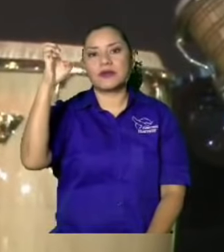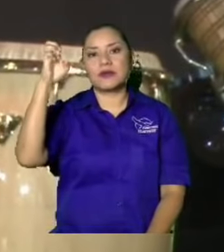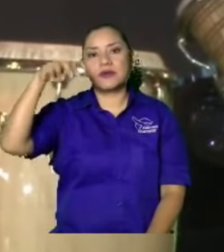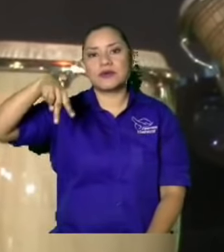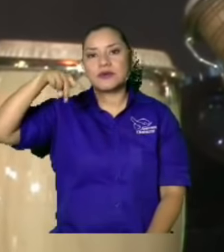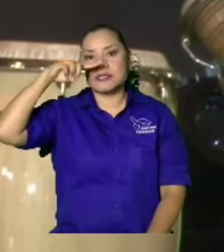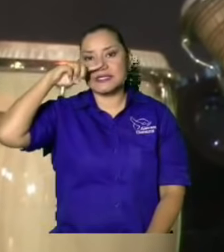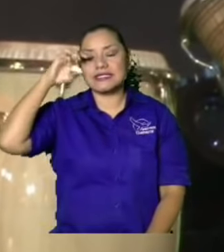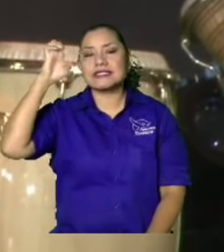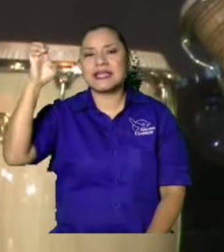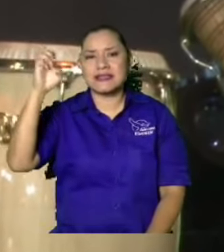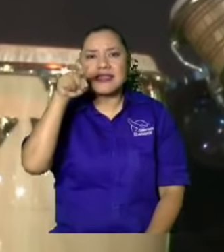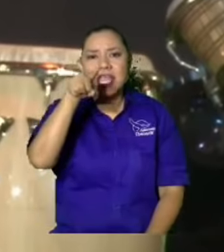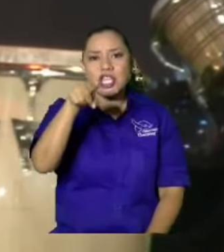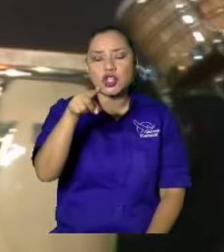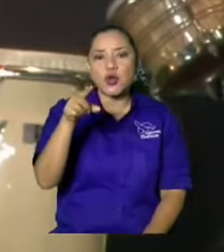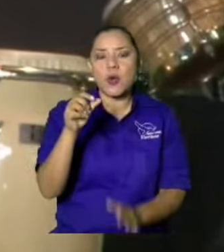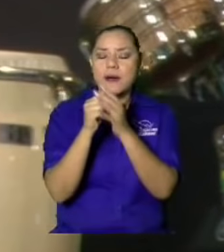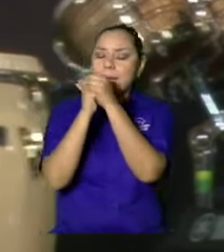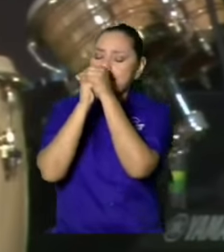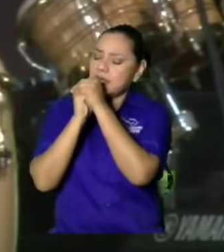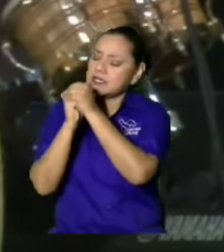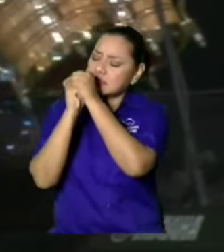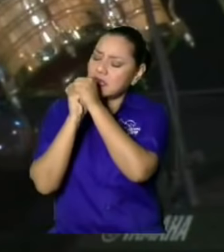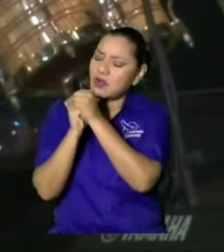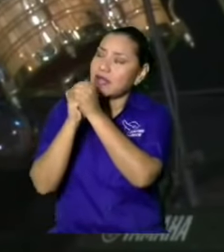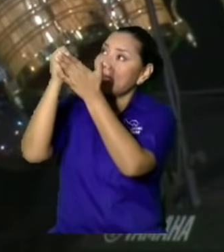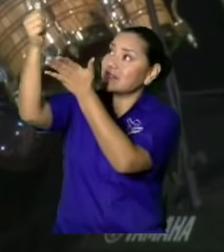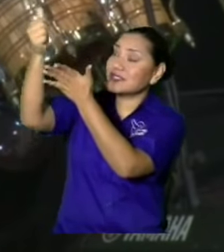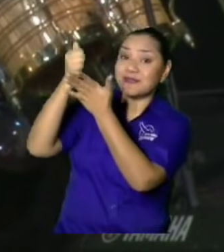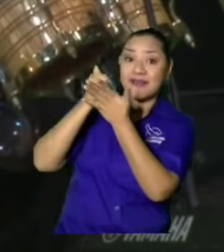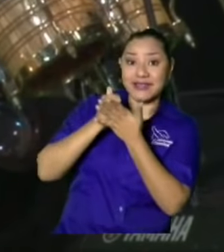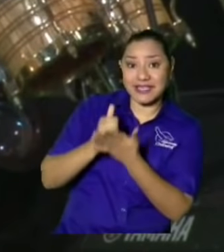orar a Dios y vas a tener el favor del Señor.